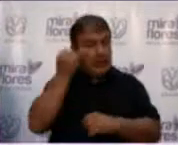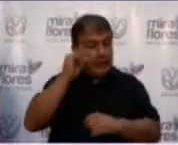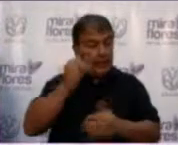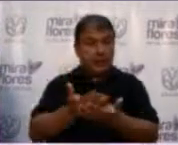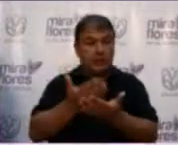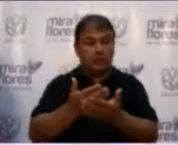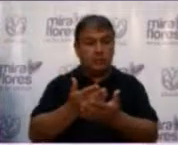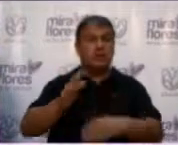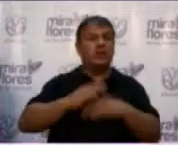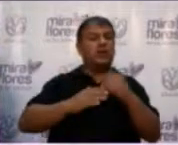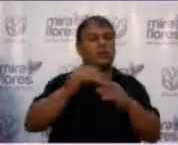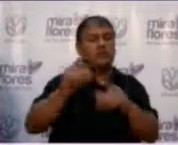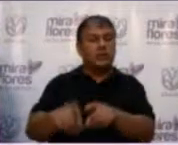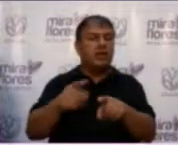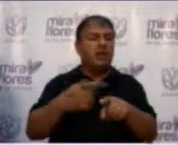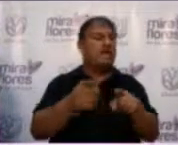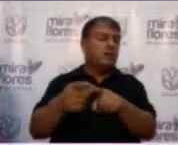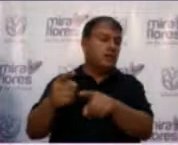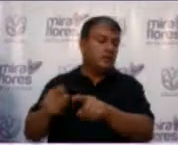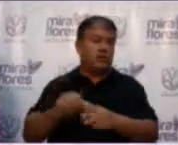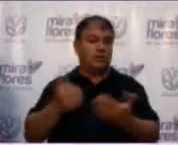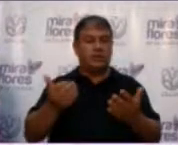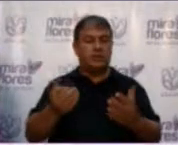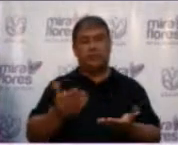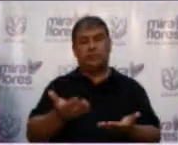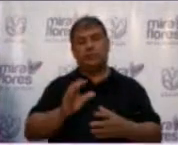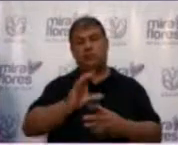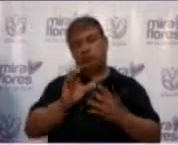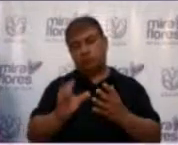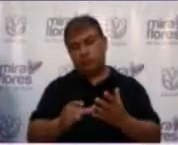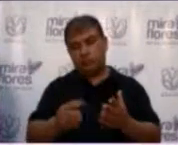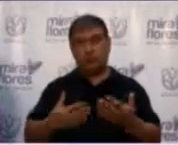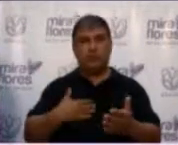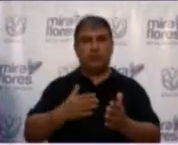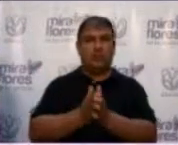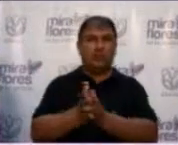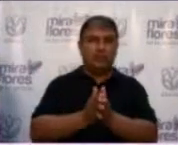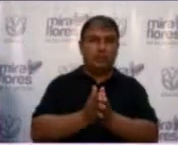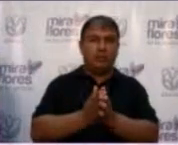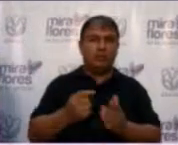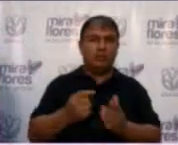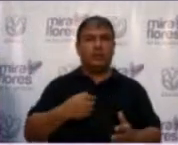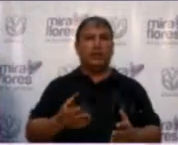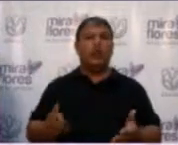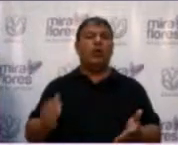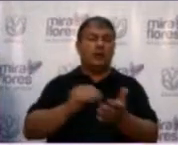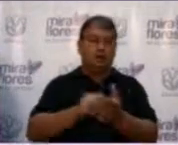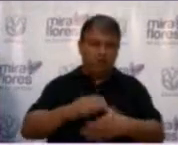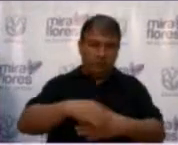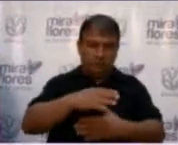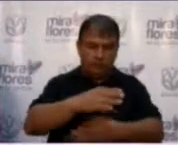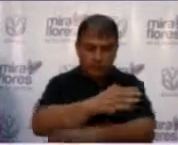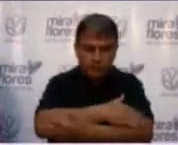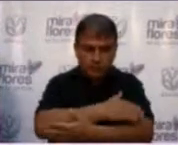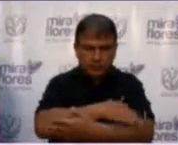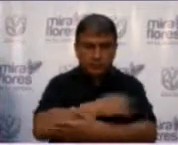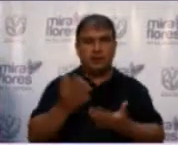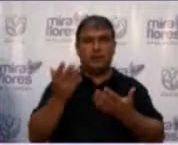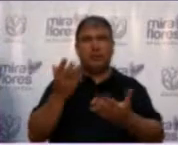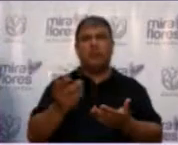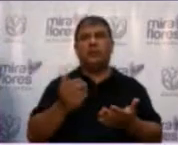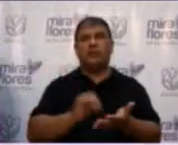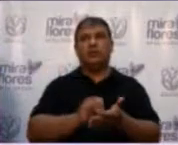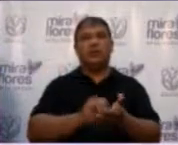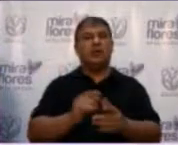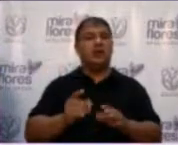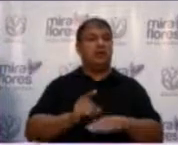solo sobre esta construcción, sino sobre otros aspectos, los cuales siempre han sido bien acogidas. Le reitero mis felicitaciones y esperando que el distrito